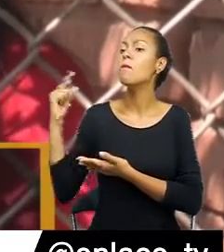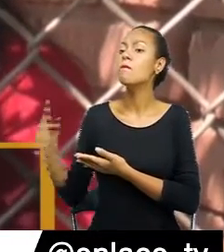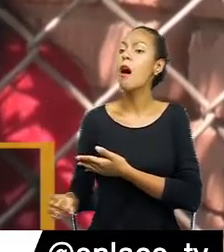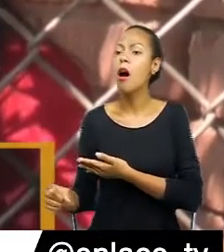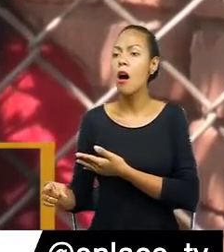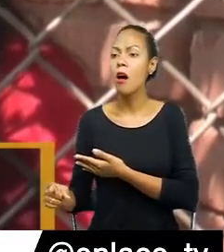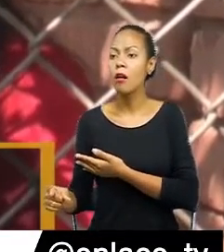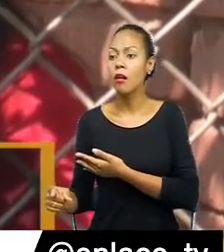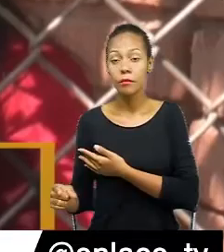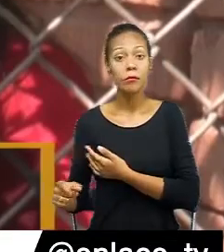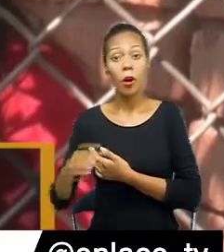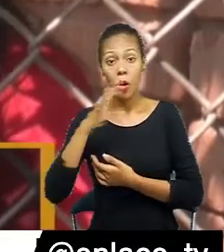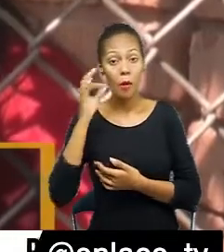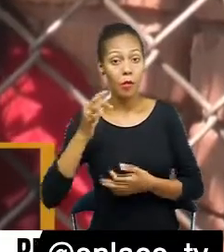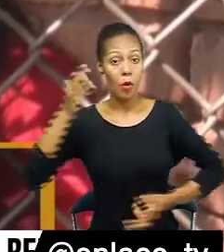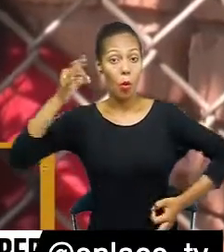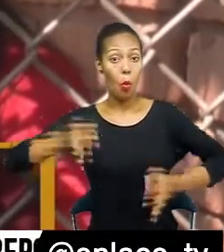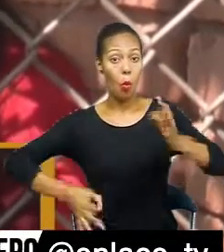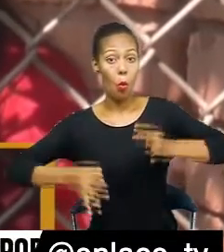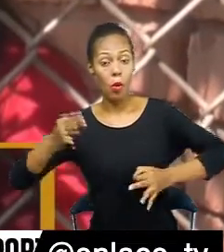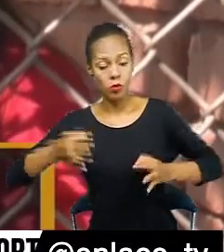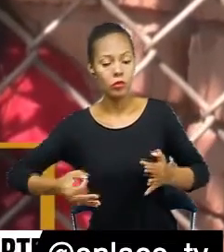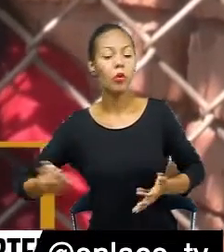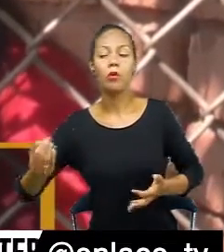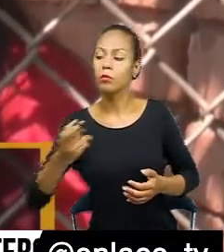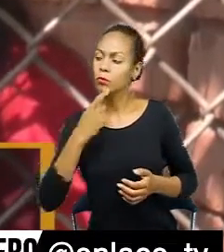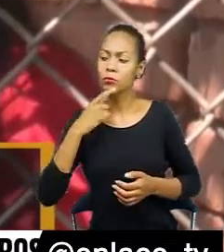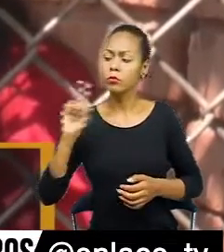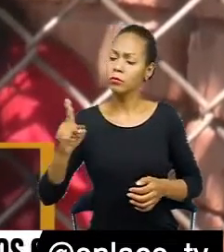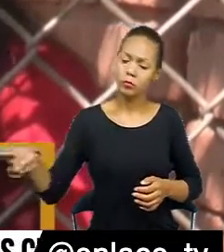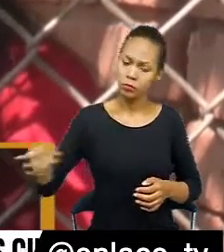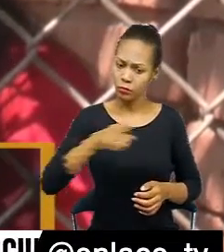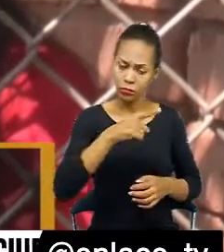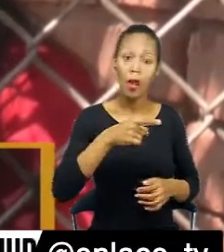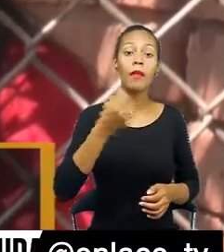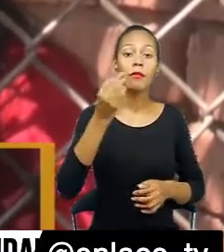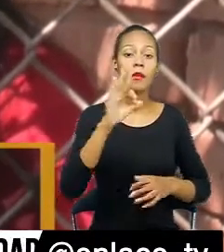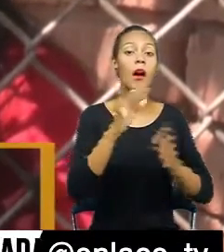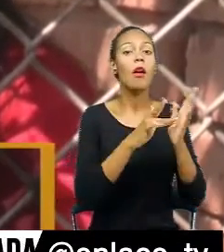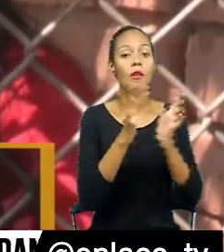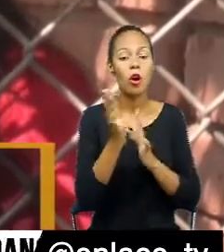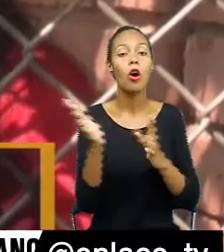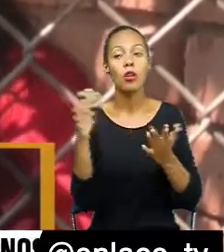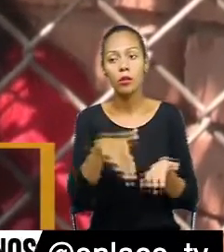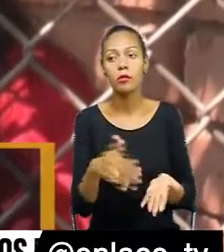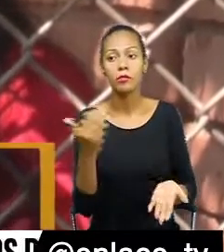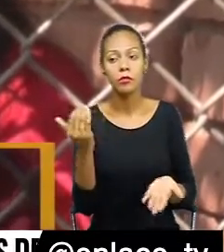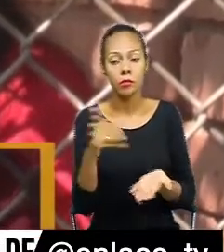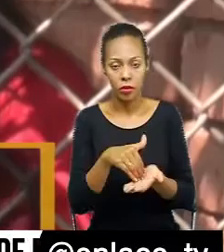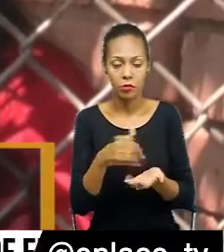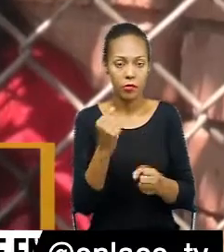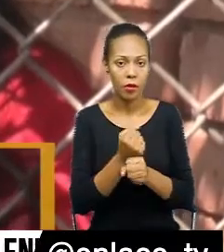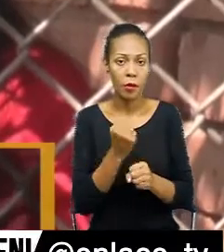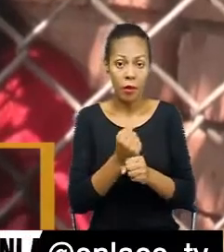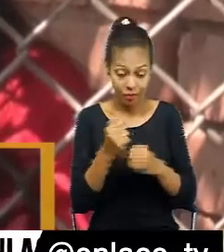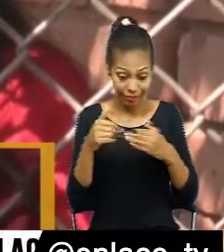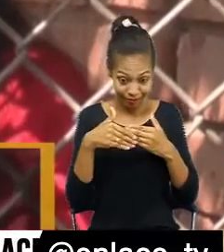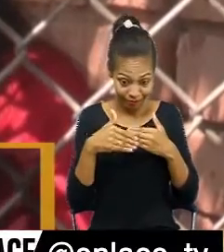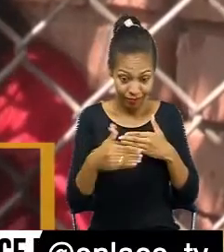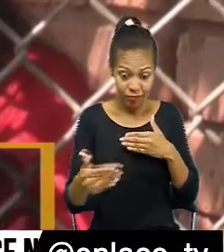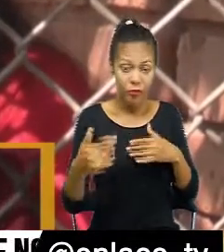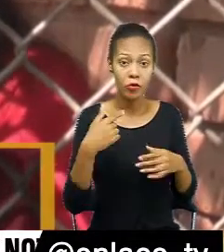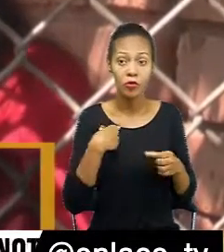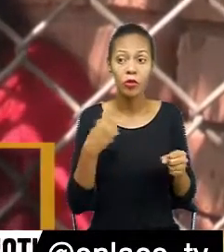a reintegrarme el 13 de abril de este año, pero de ahí para acá sinceramente la situación mía laboral aquí en la empresa ha sido